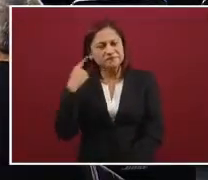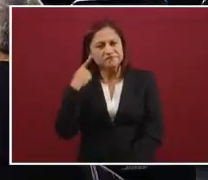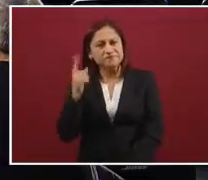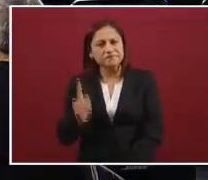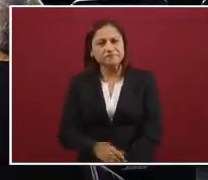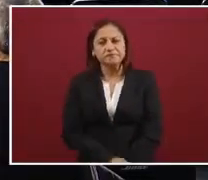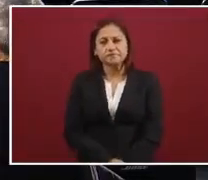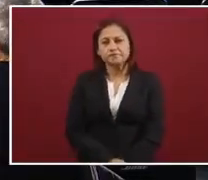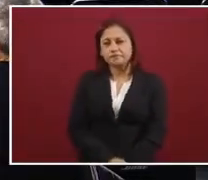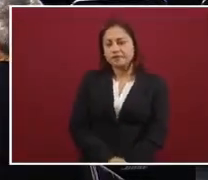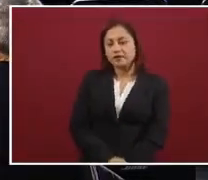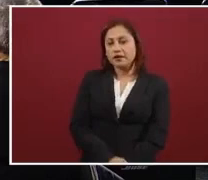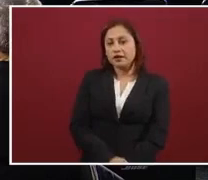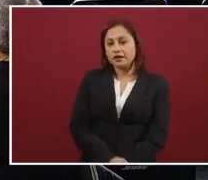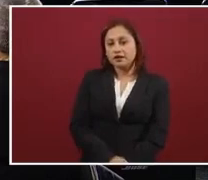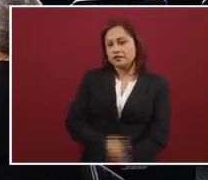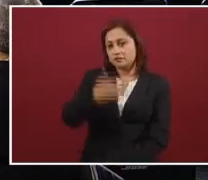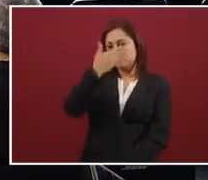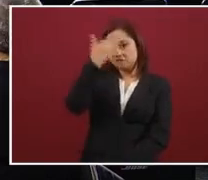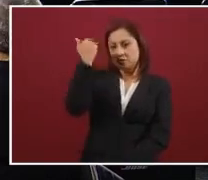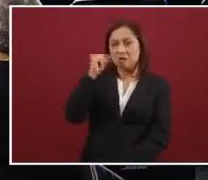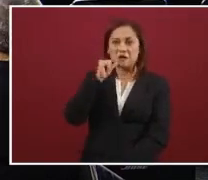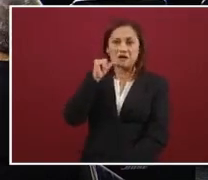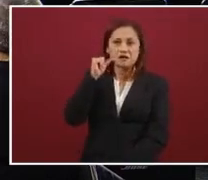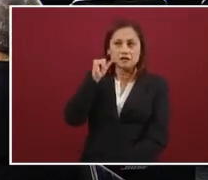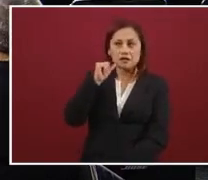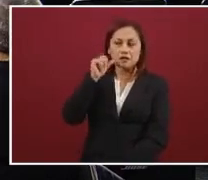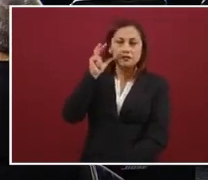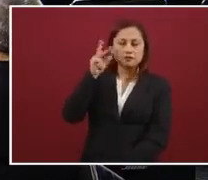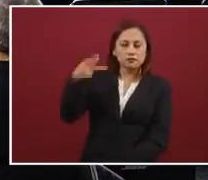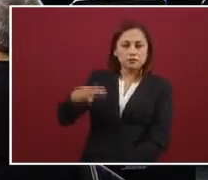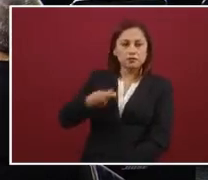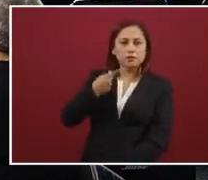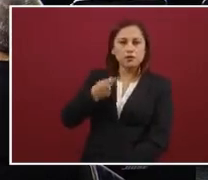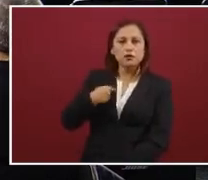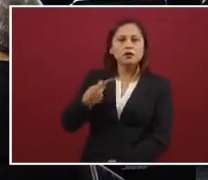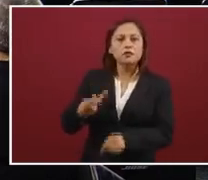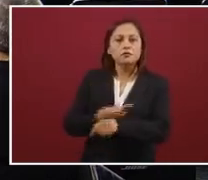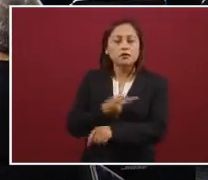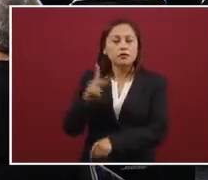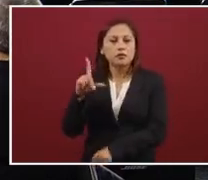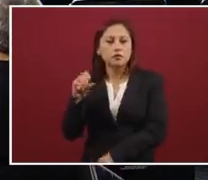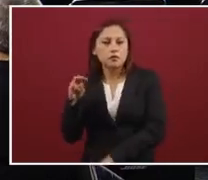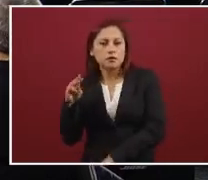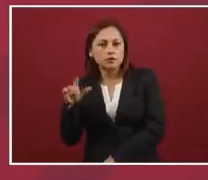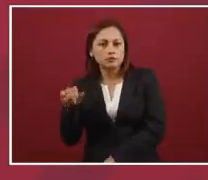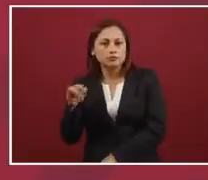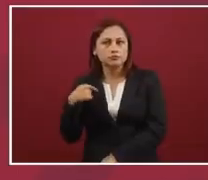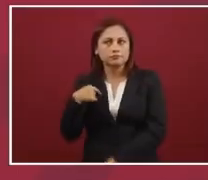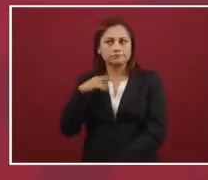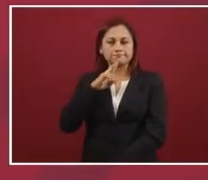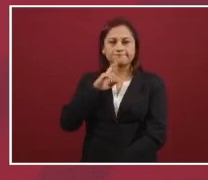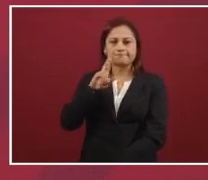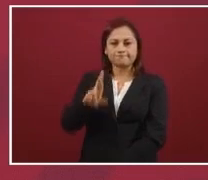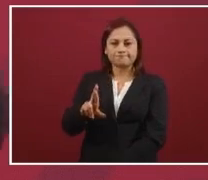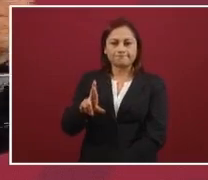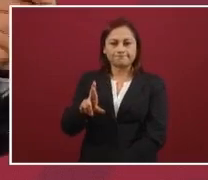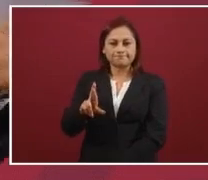presidente? No sabemos. Ayer y antier me preguntaron, oye, ¿qué va a pasar con Lomelín? Contesté,